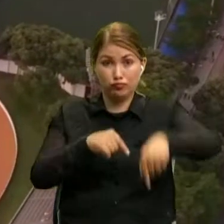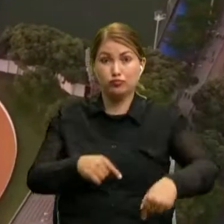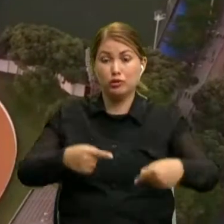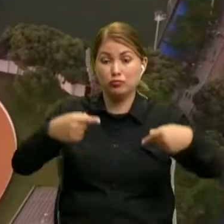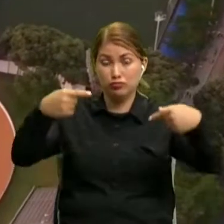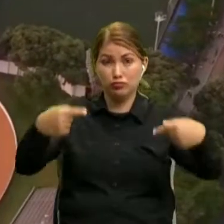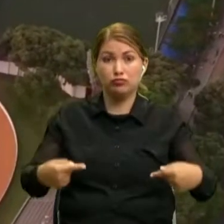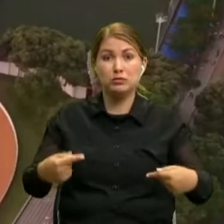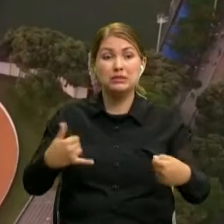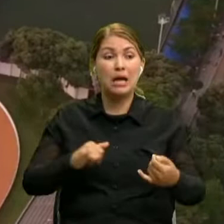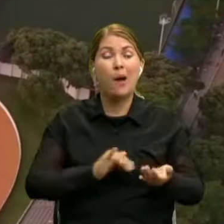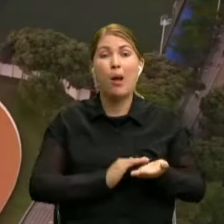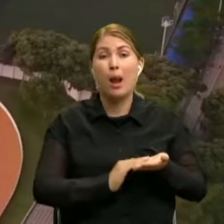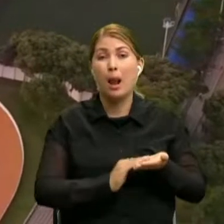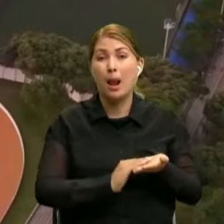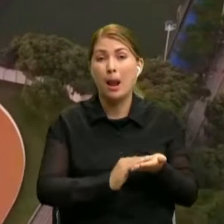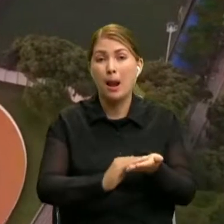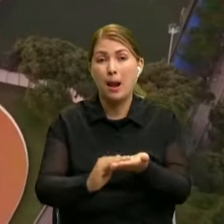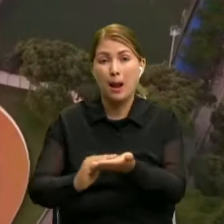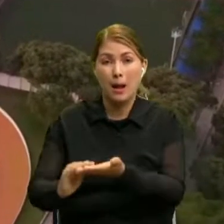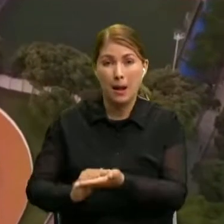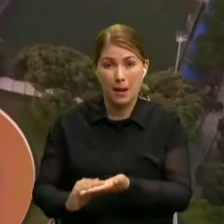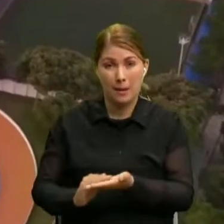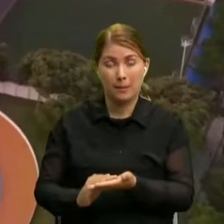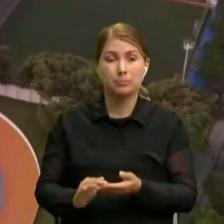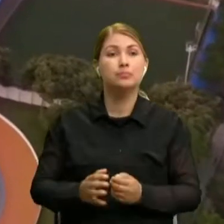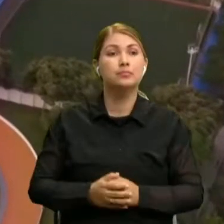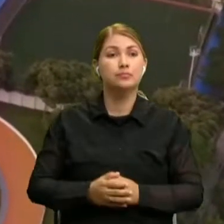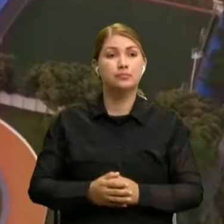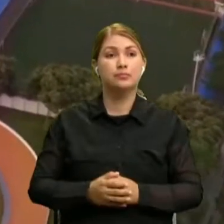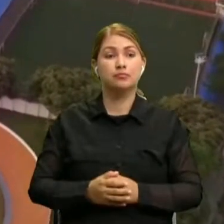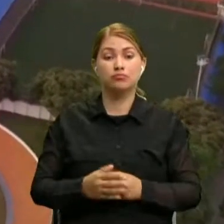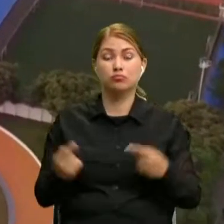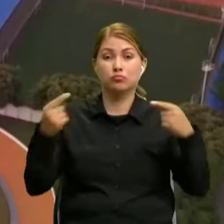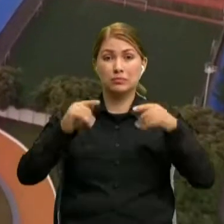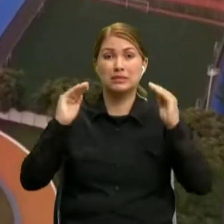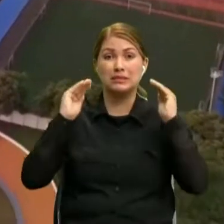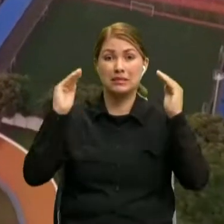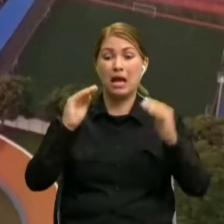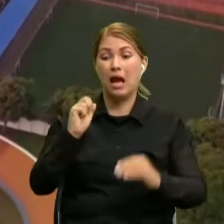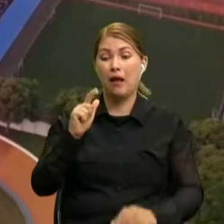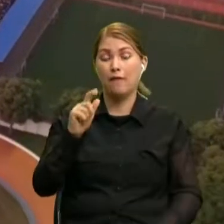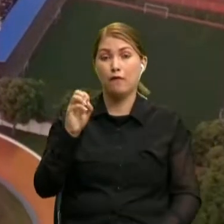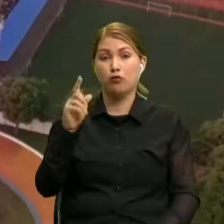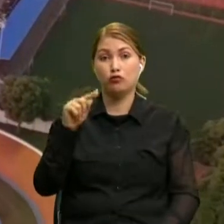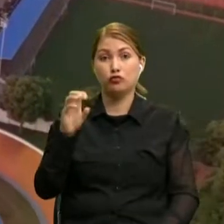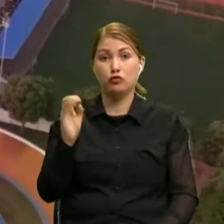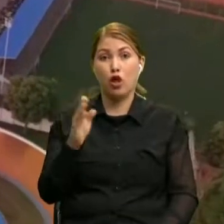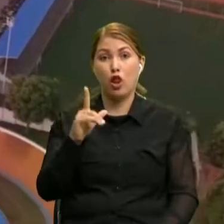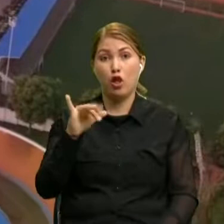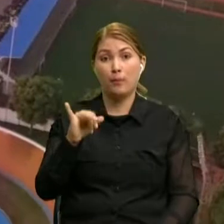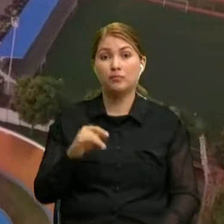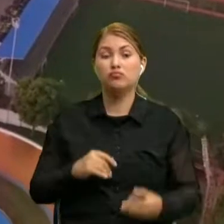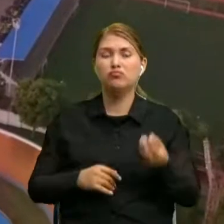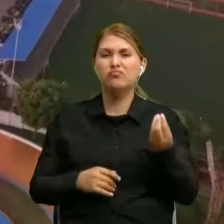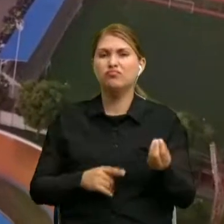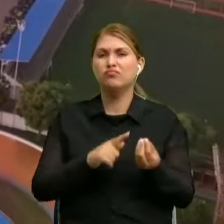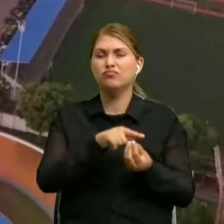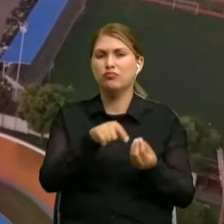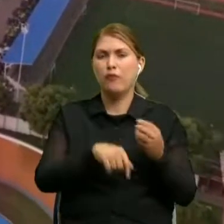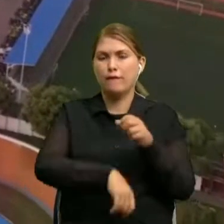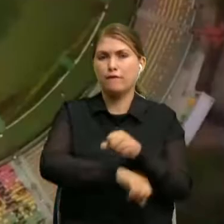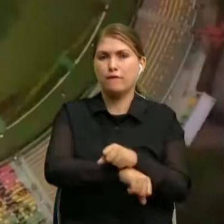los arreglos que están haciendo al Pascual Guerrero, su casa natural. Irá a jugar en el Estadio Alfonso López entonces el conjunto